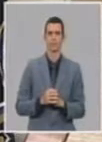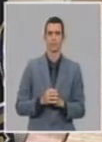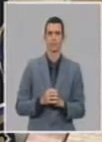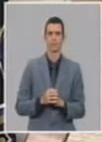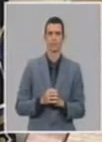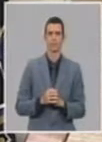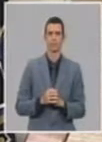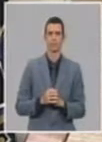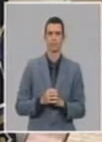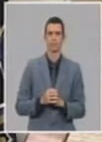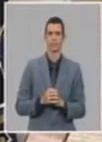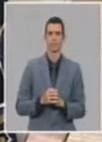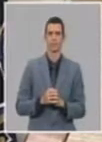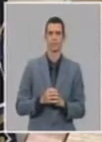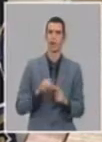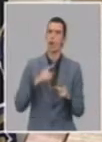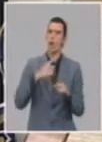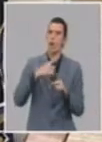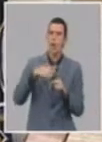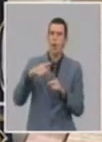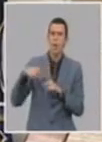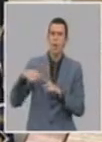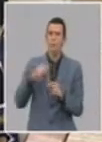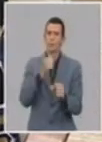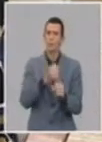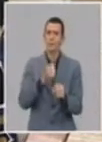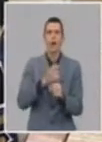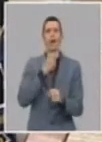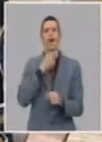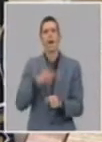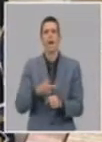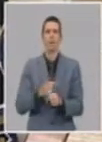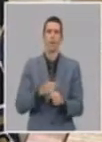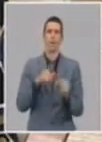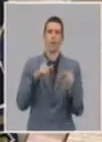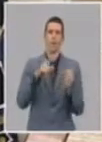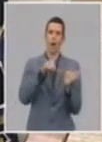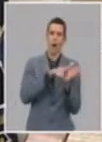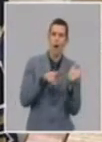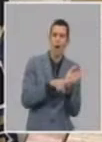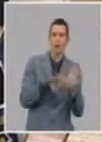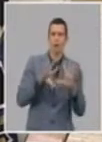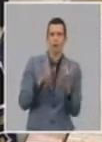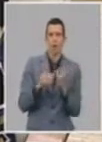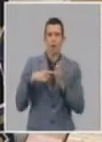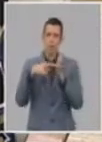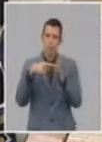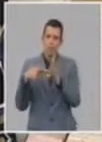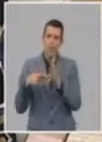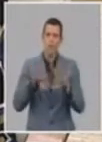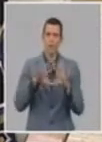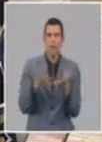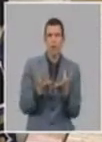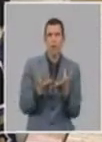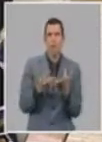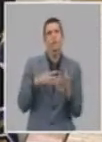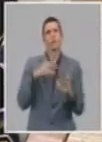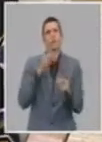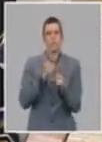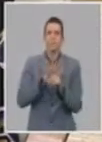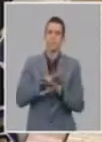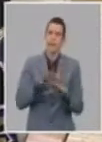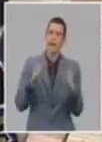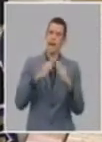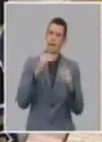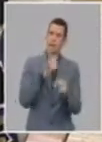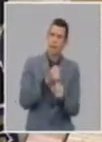que tradicionalmente no se utilizaban, como la asesoría jurídica, la gestión documental, las relaciones públicas, trabajos de